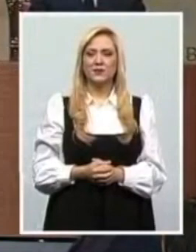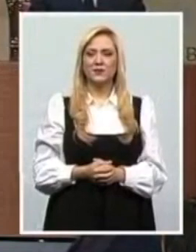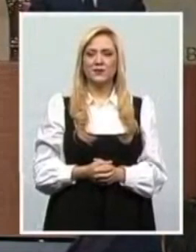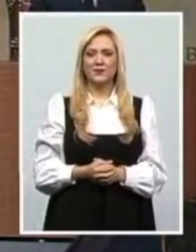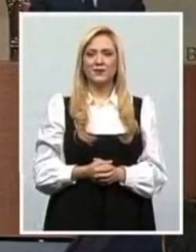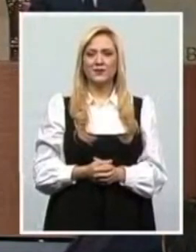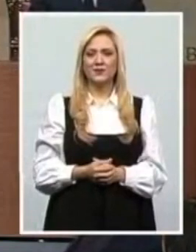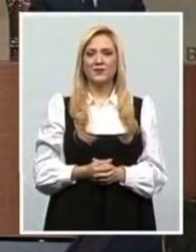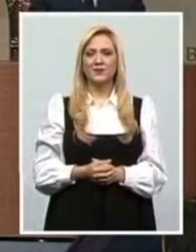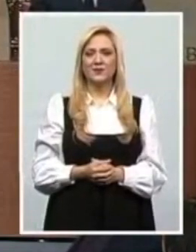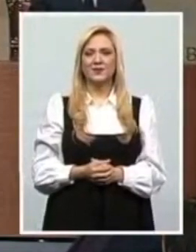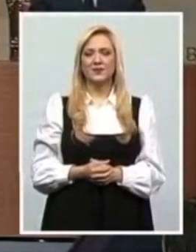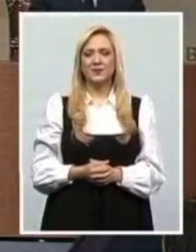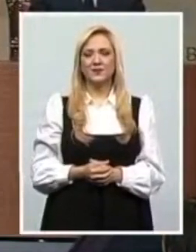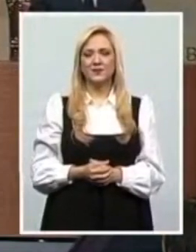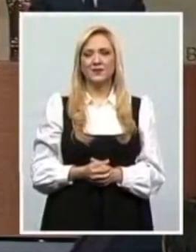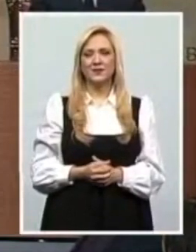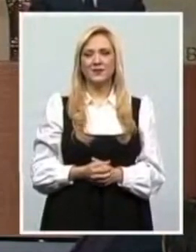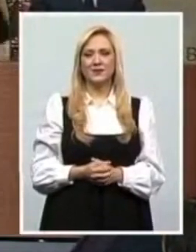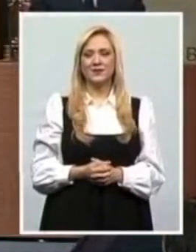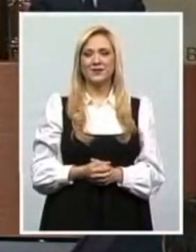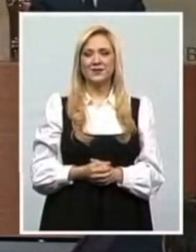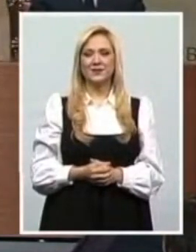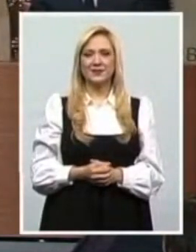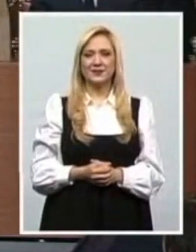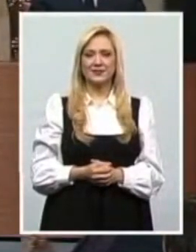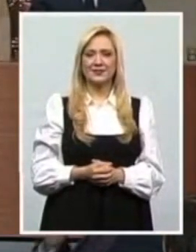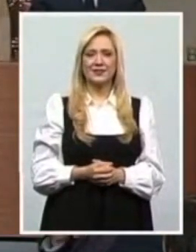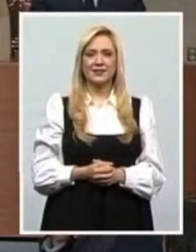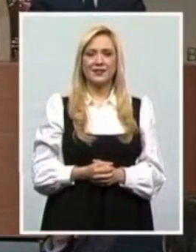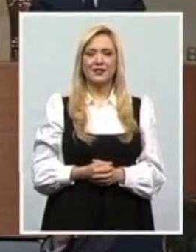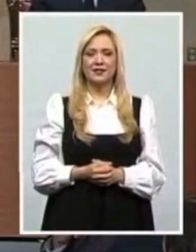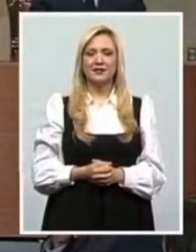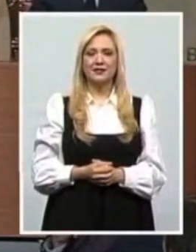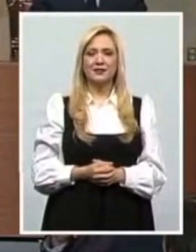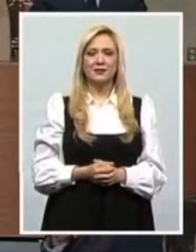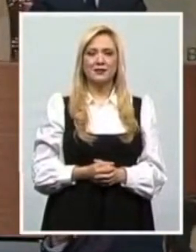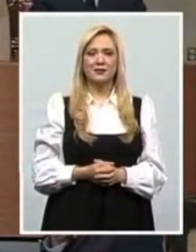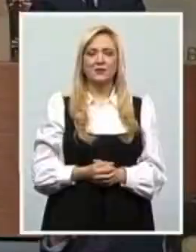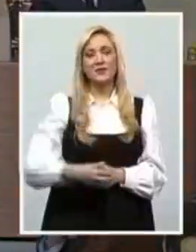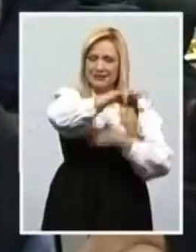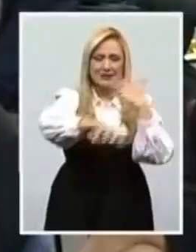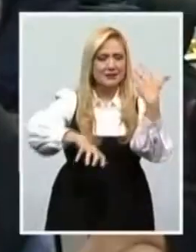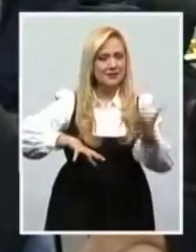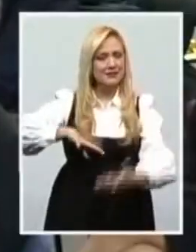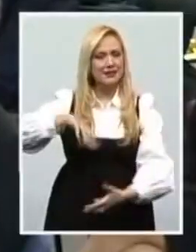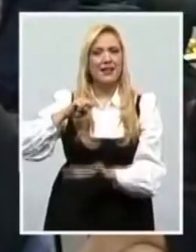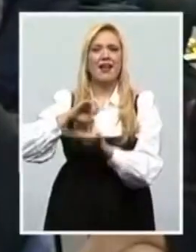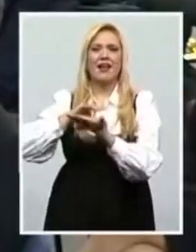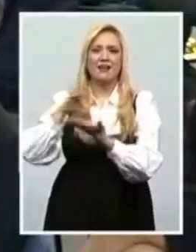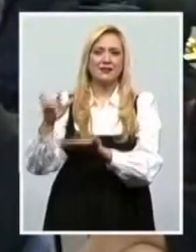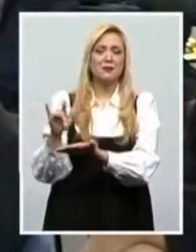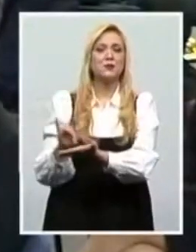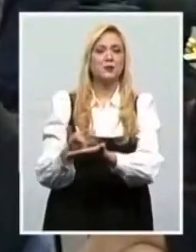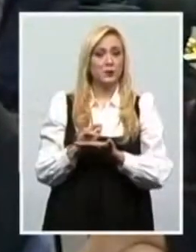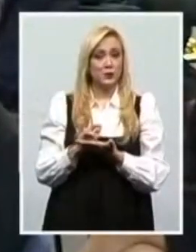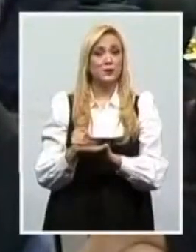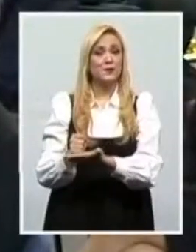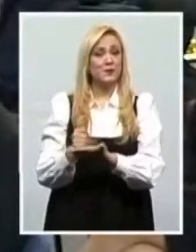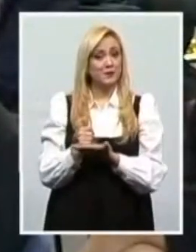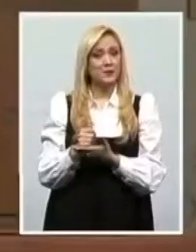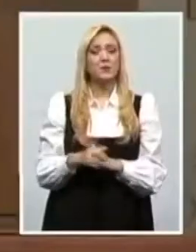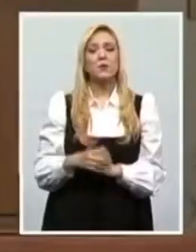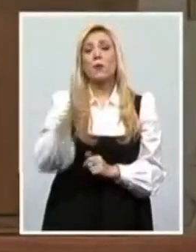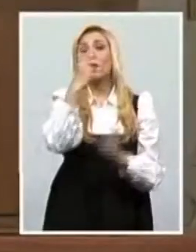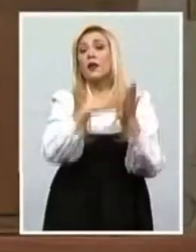Asimismo, enfatizó que también ha conseguido acabar con el nepotismo, haciendo del mérito el único mecanismo de ascenso en el Poder Judicial y siempre